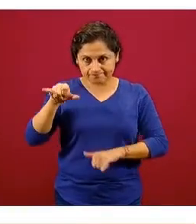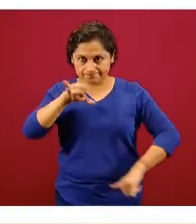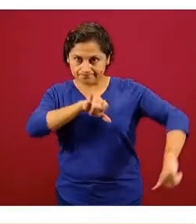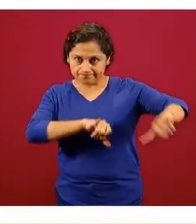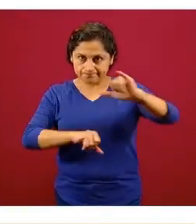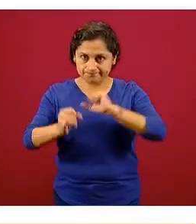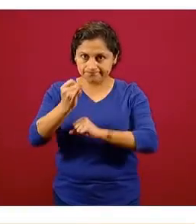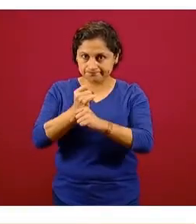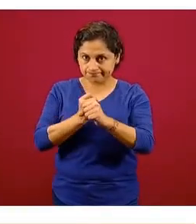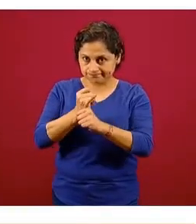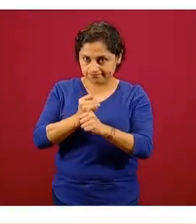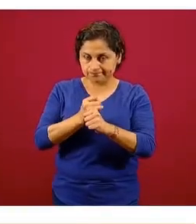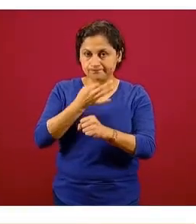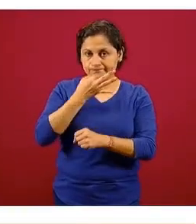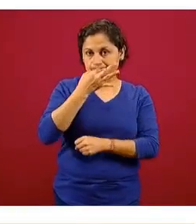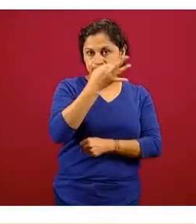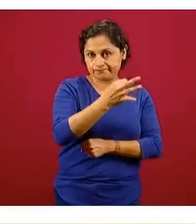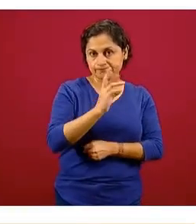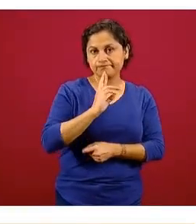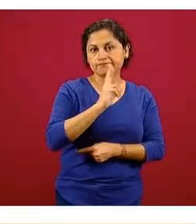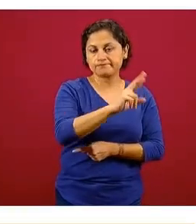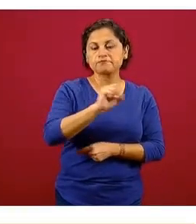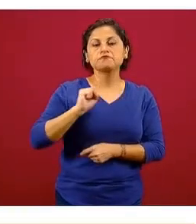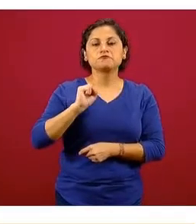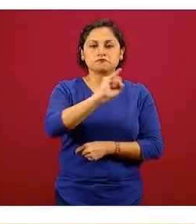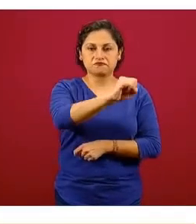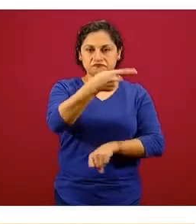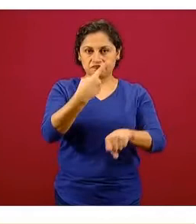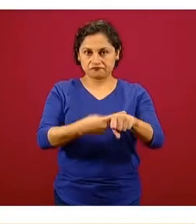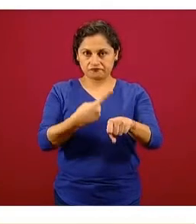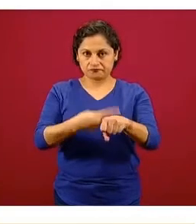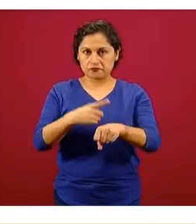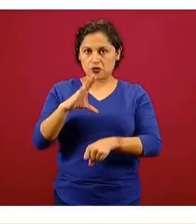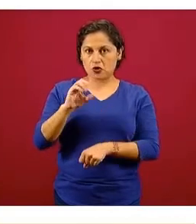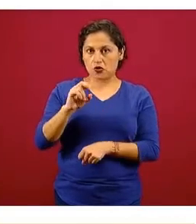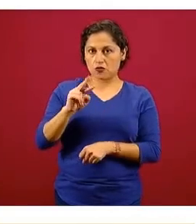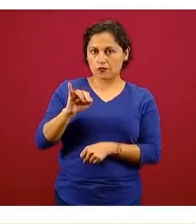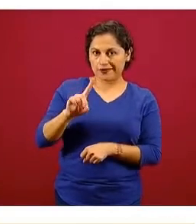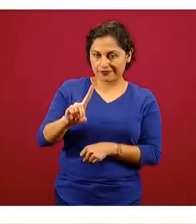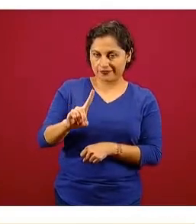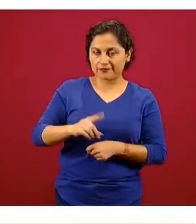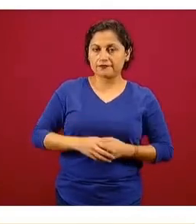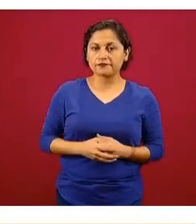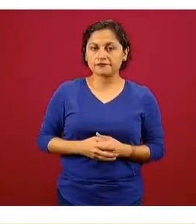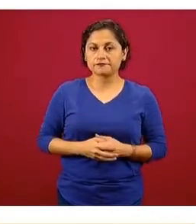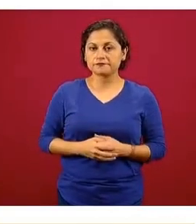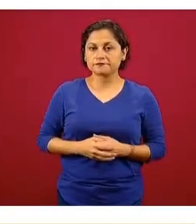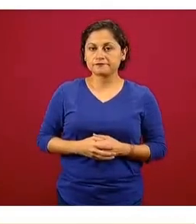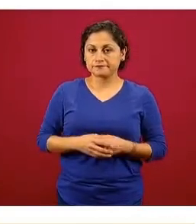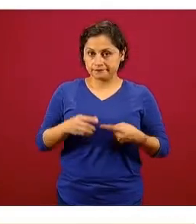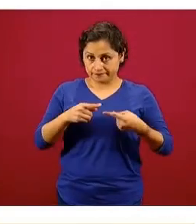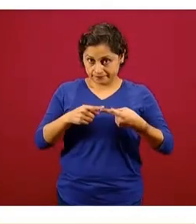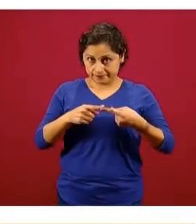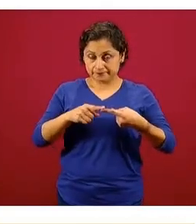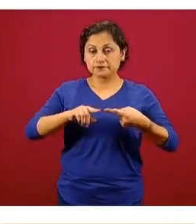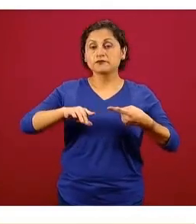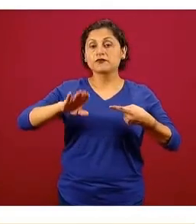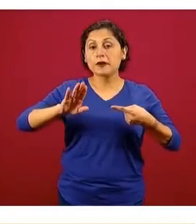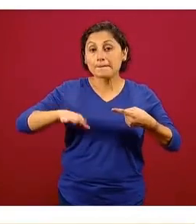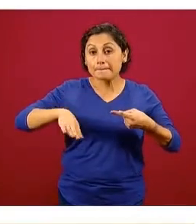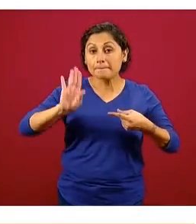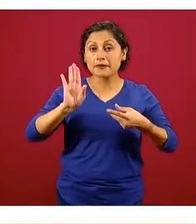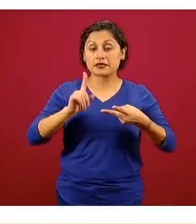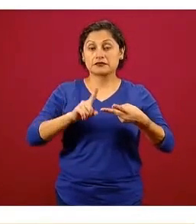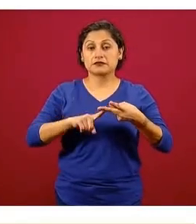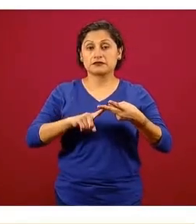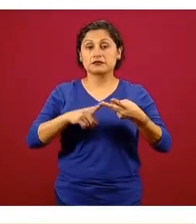laboratorio y la prueba resultó positiva. Esa es una parte. A eso le sumamos el número